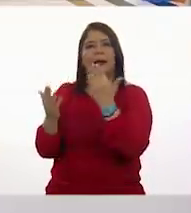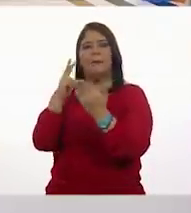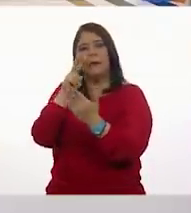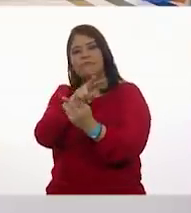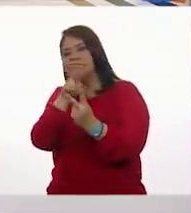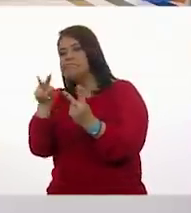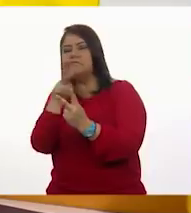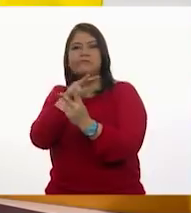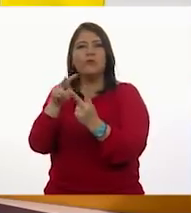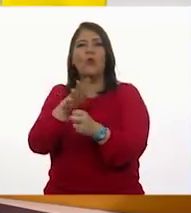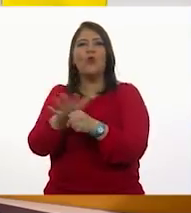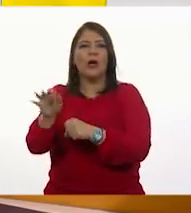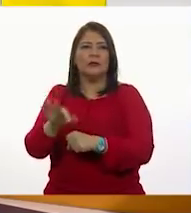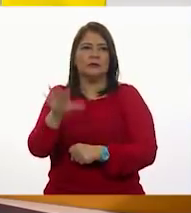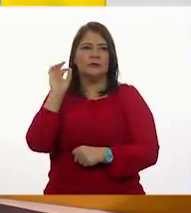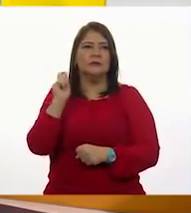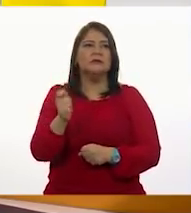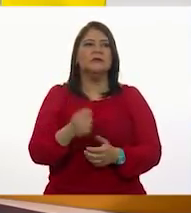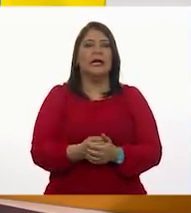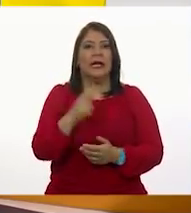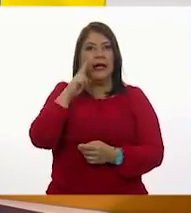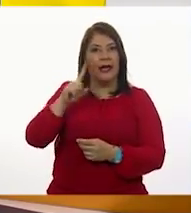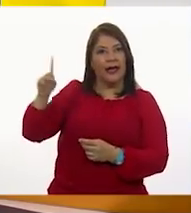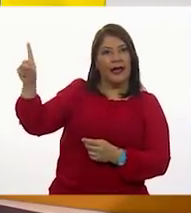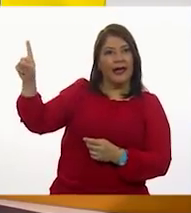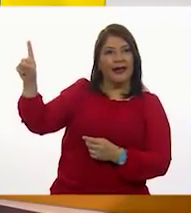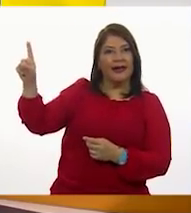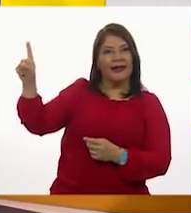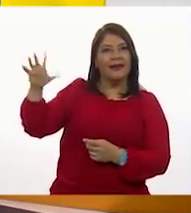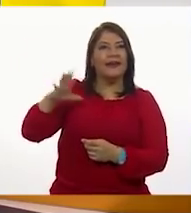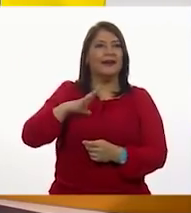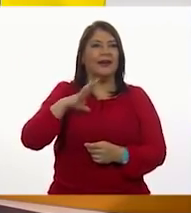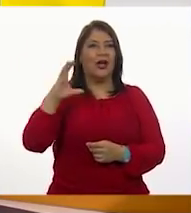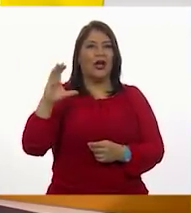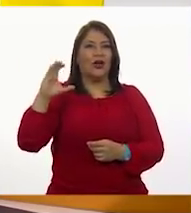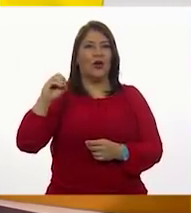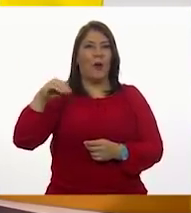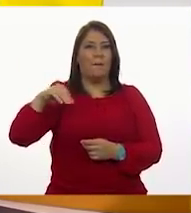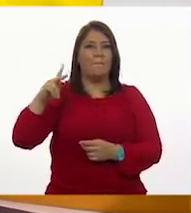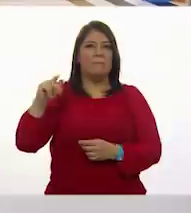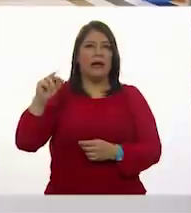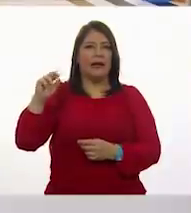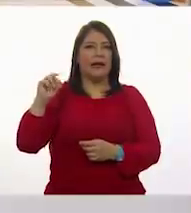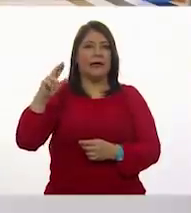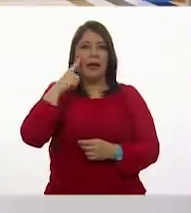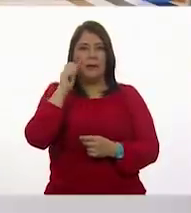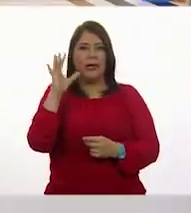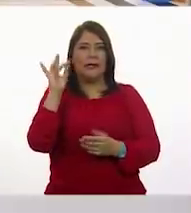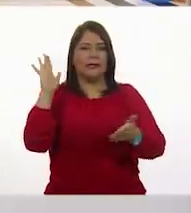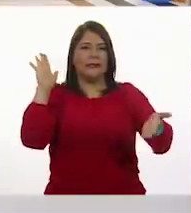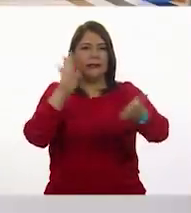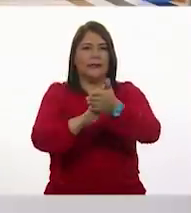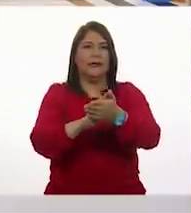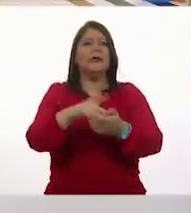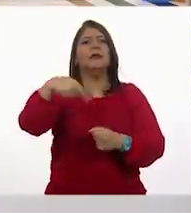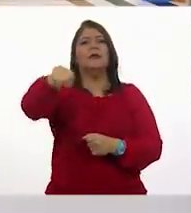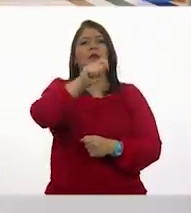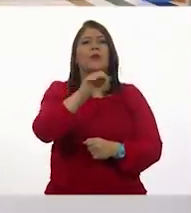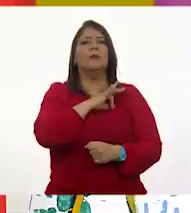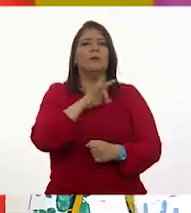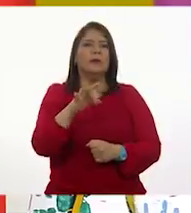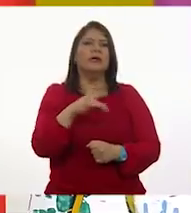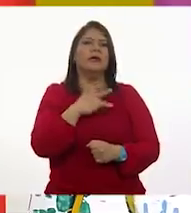Está. ¡Exacto! Sí, comparar. Panchito, aquí está comparar. Entonces, vamos a pegarla ahora. Uh-huh. Mientras ustedes ya